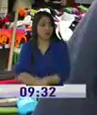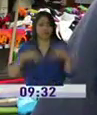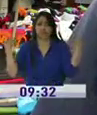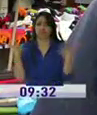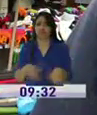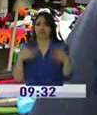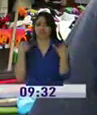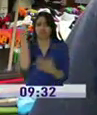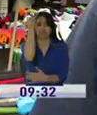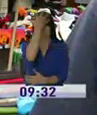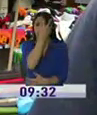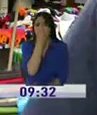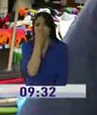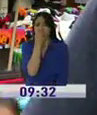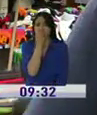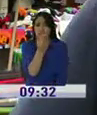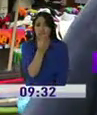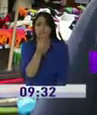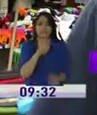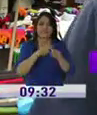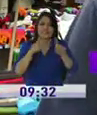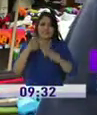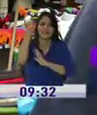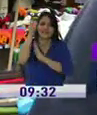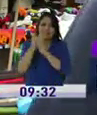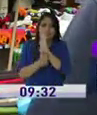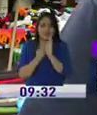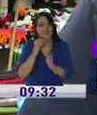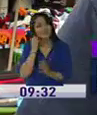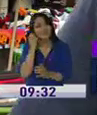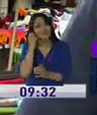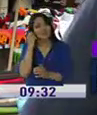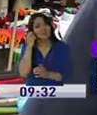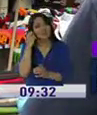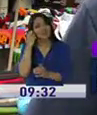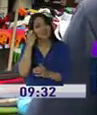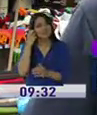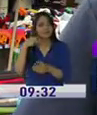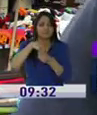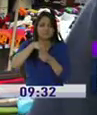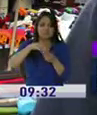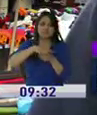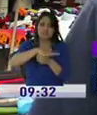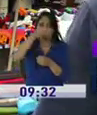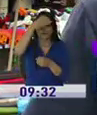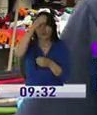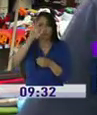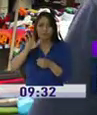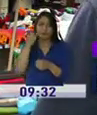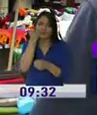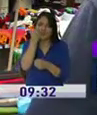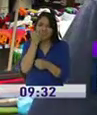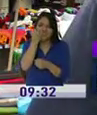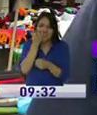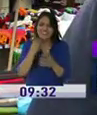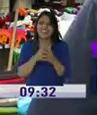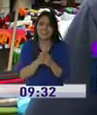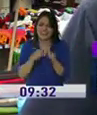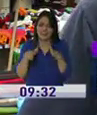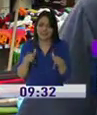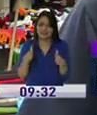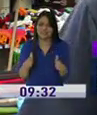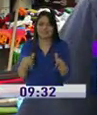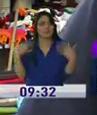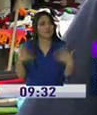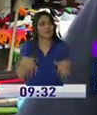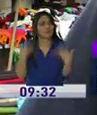hay mucha artesanía local, cultura indígena de aquí,